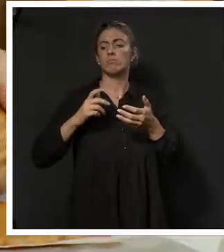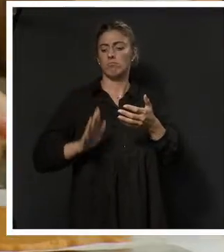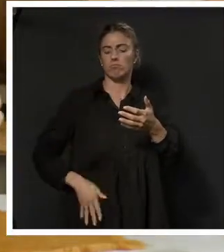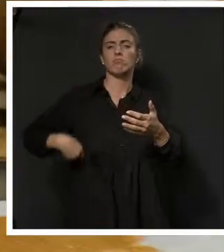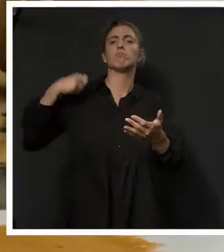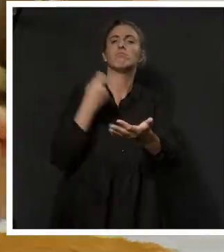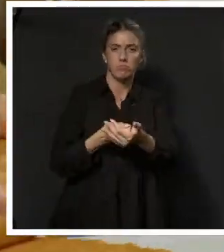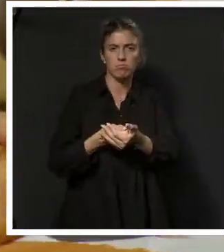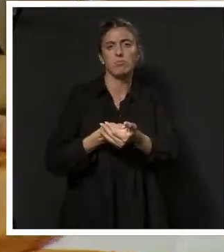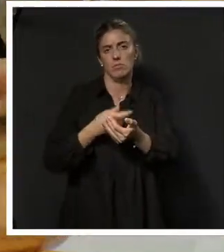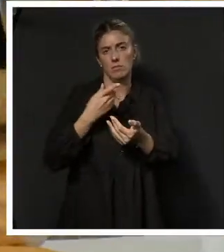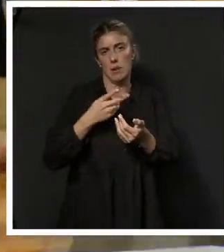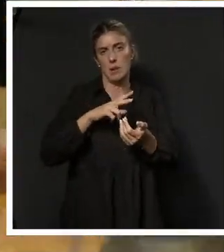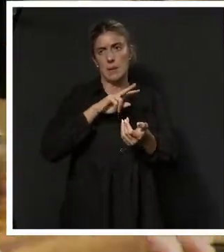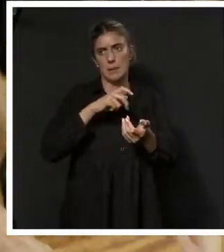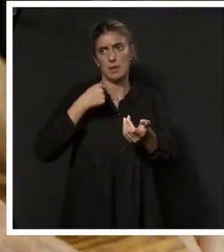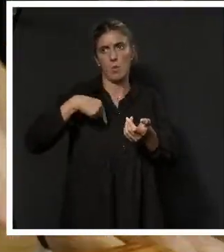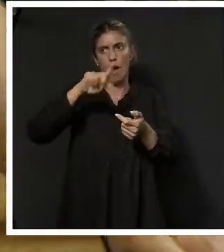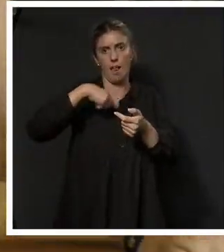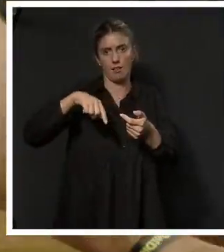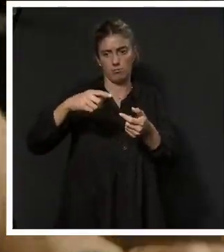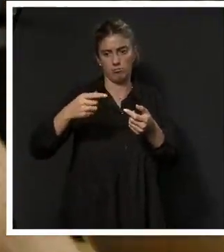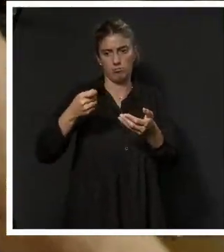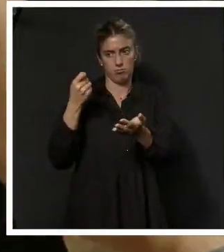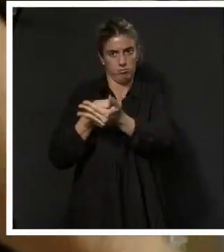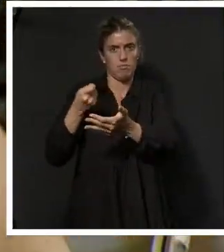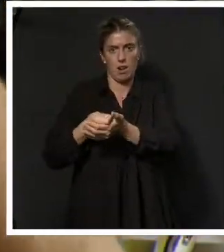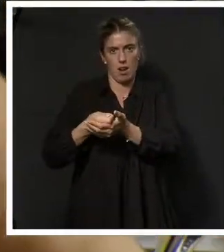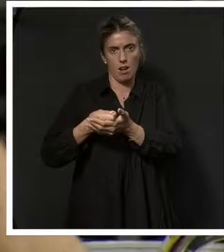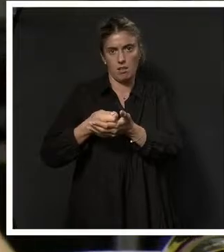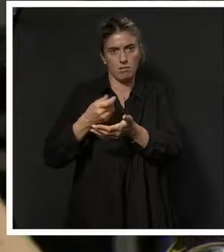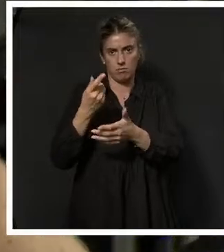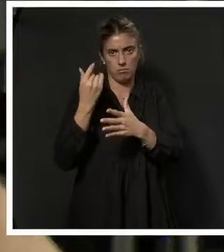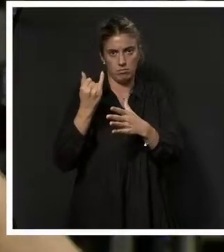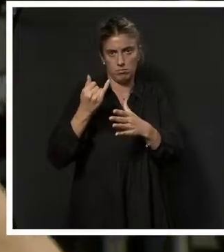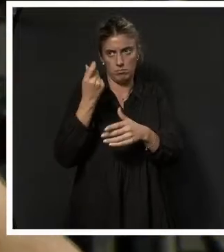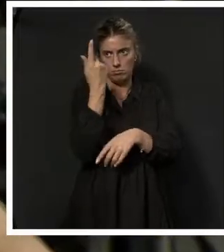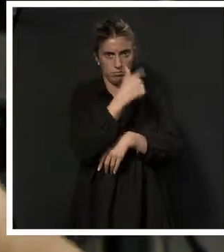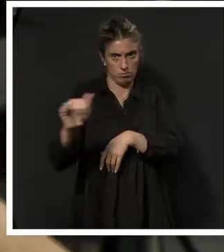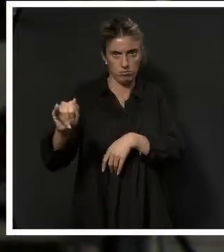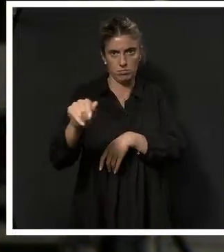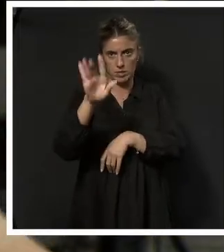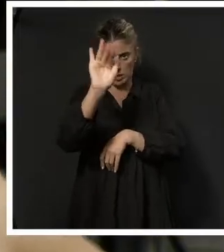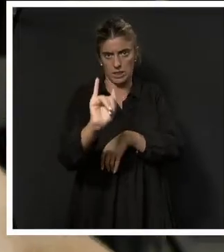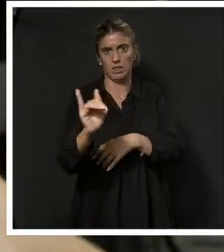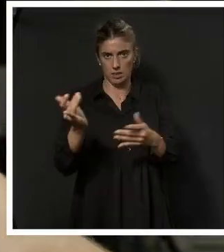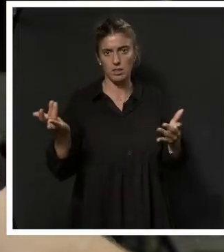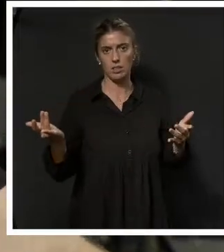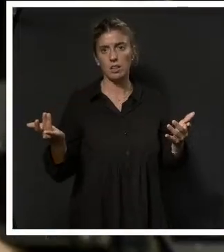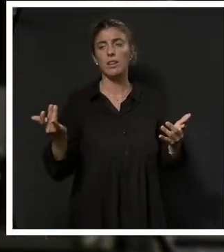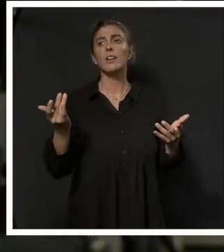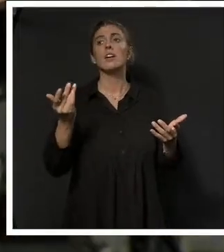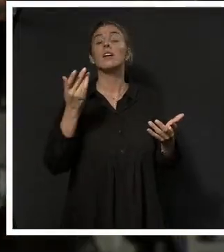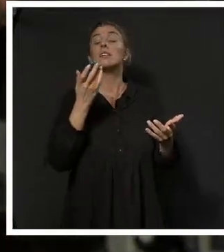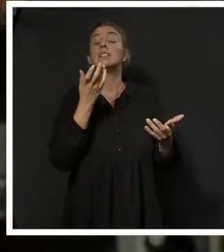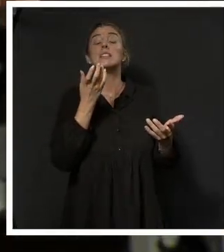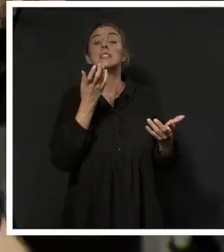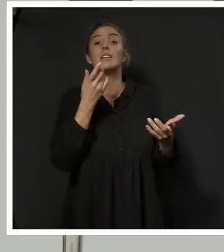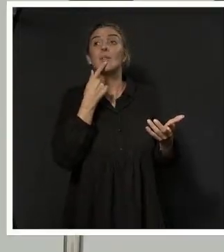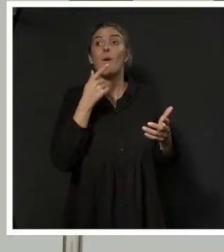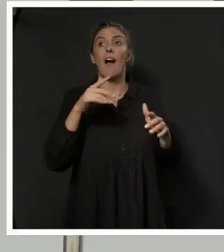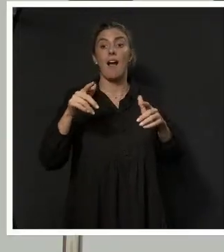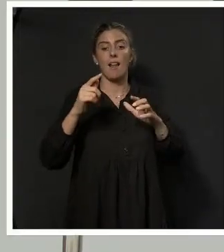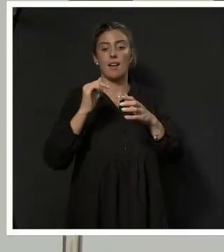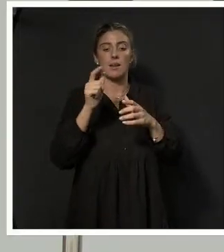vale comer en un gastronómico no que no deja de ser pues algo que se mueve